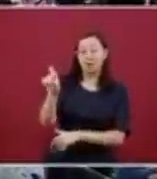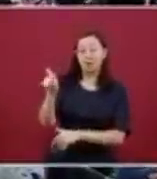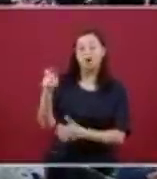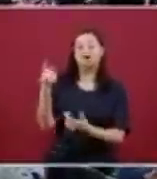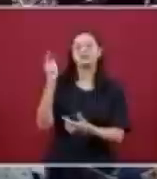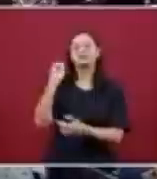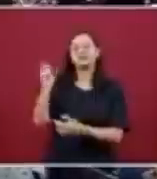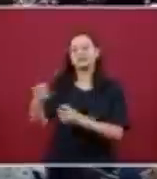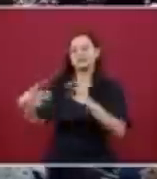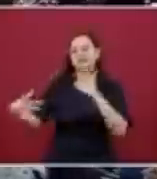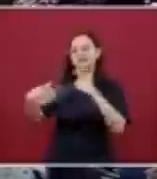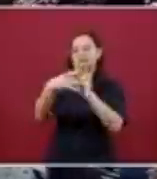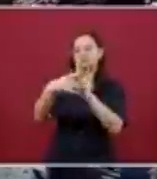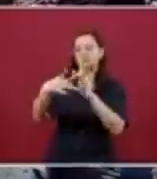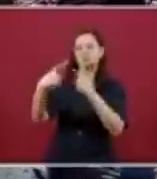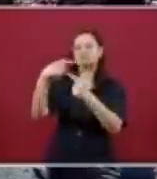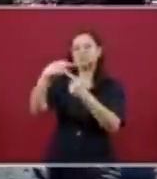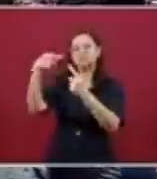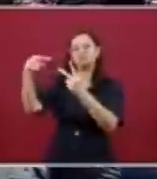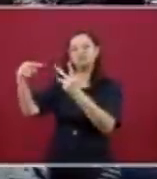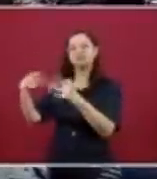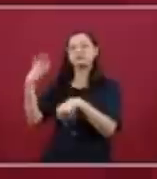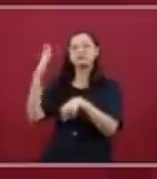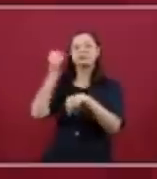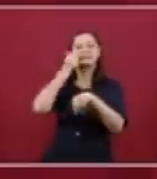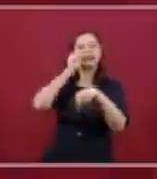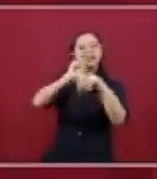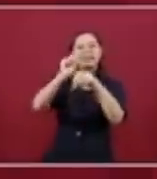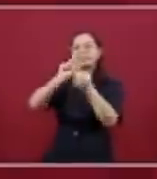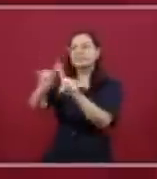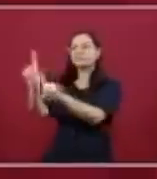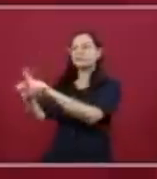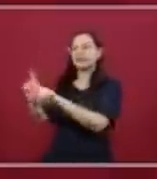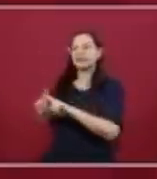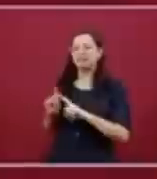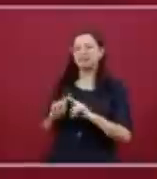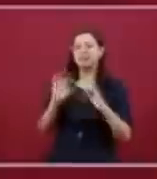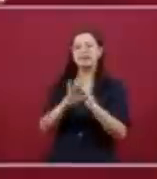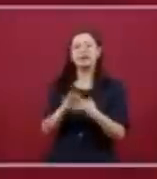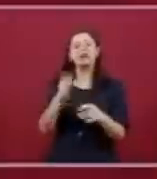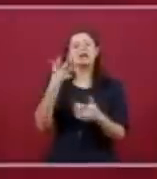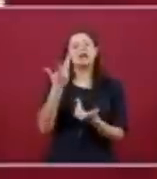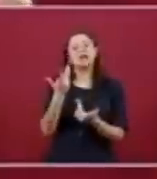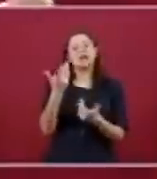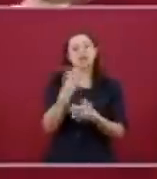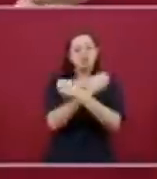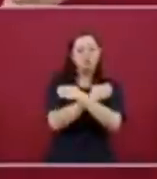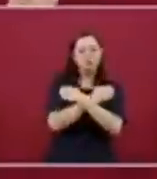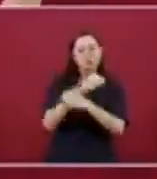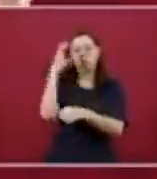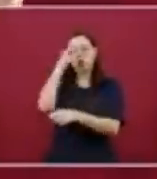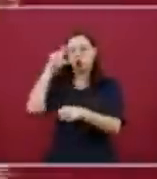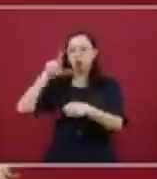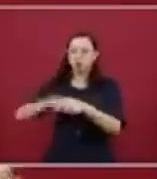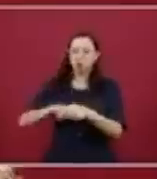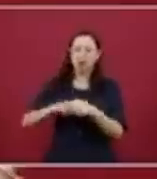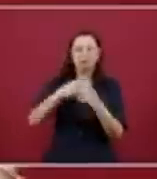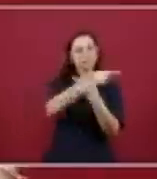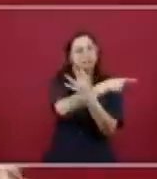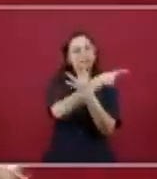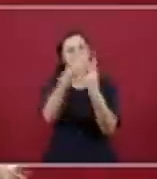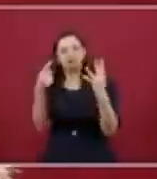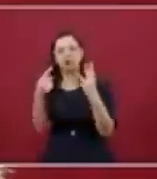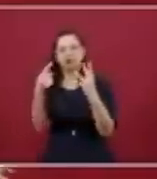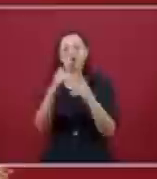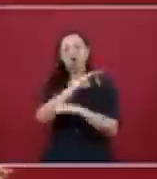entre varias secretarías. Está participando Educación, están… cultura, entonces es un trabajo transversal en donde todos tienen que